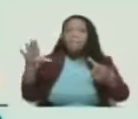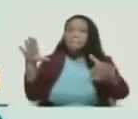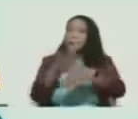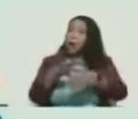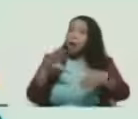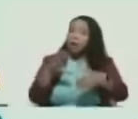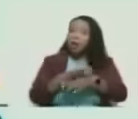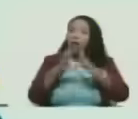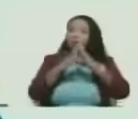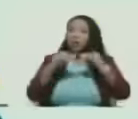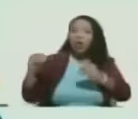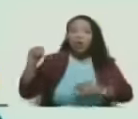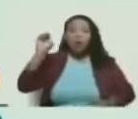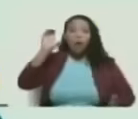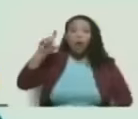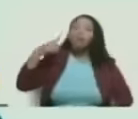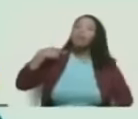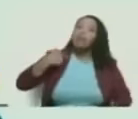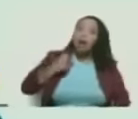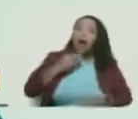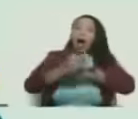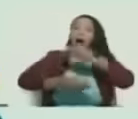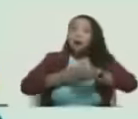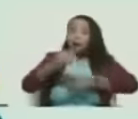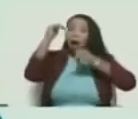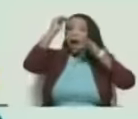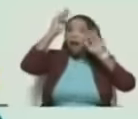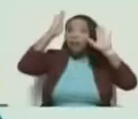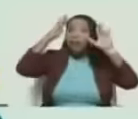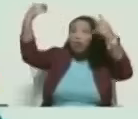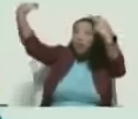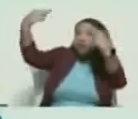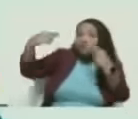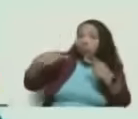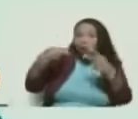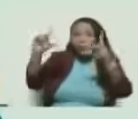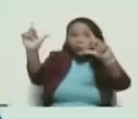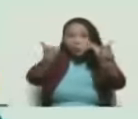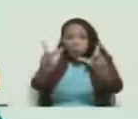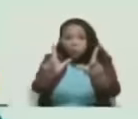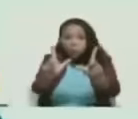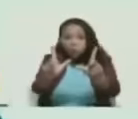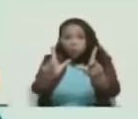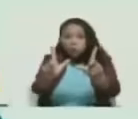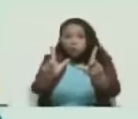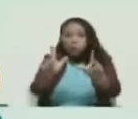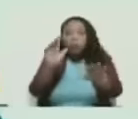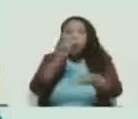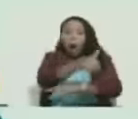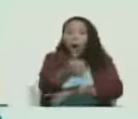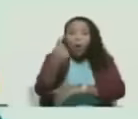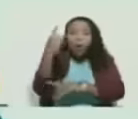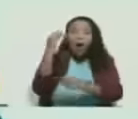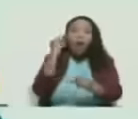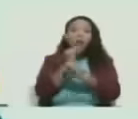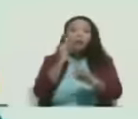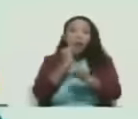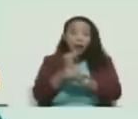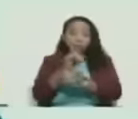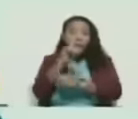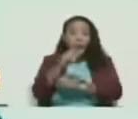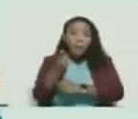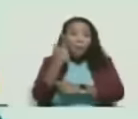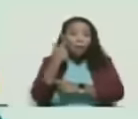todo el país tiene que estar muy atento, muy pendiente por los medios de comunicación, también por cada una de las redes sociales, porque habrá